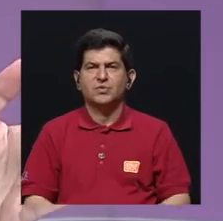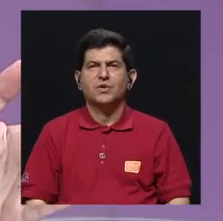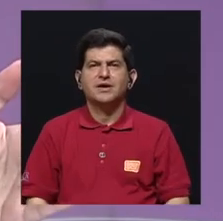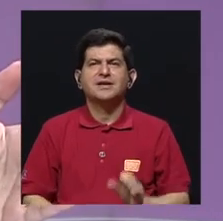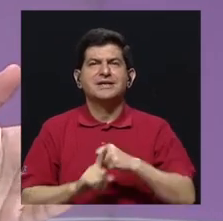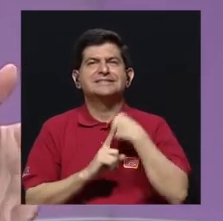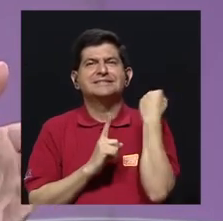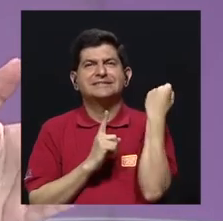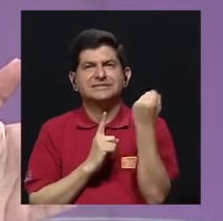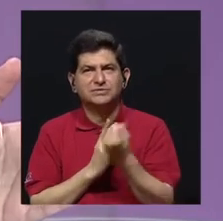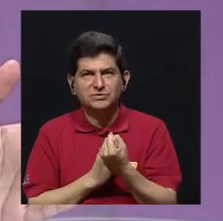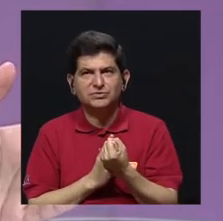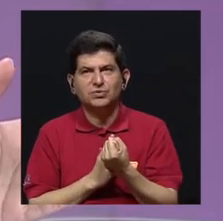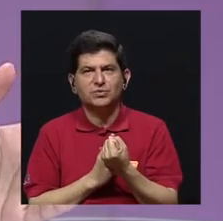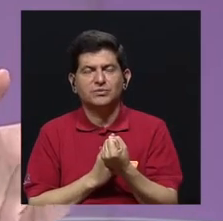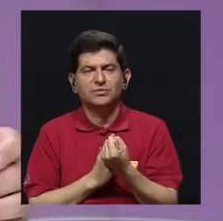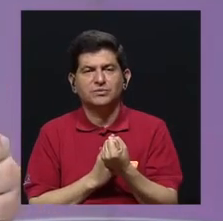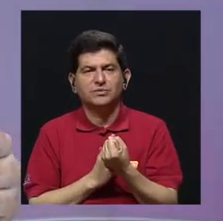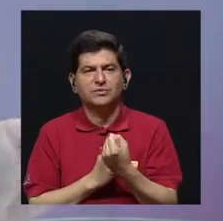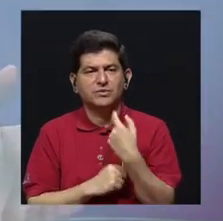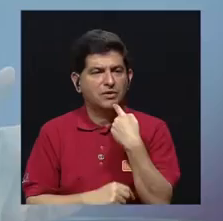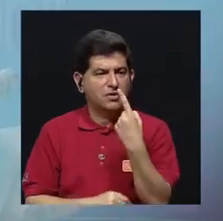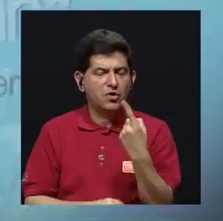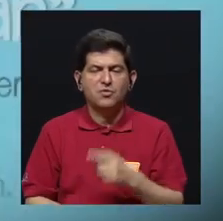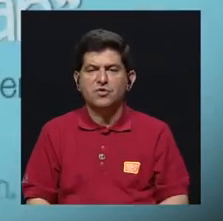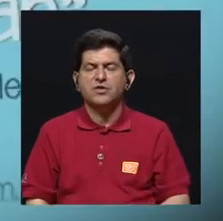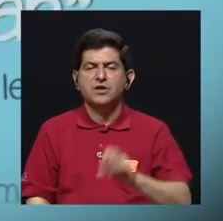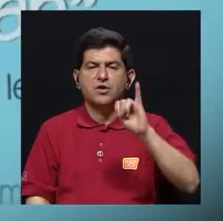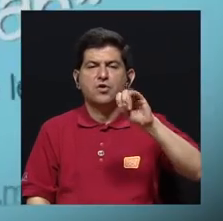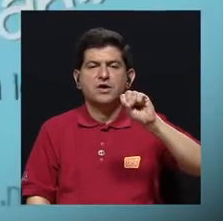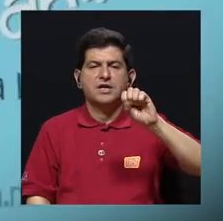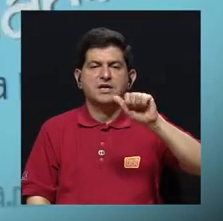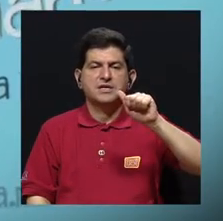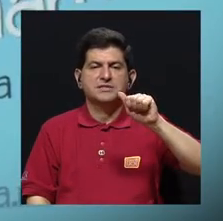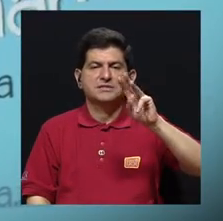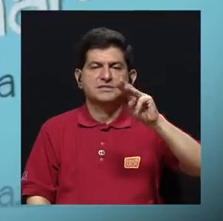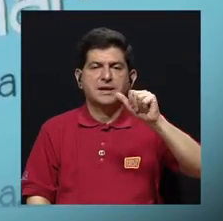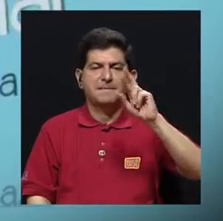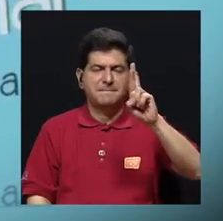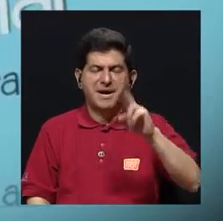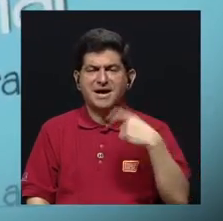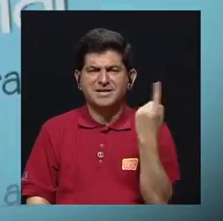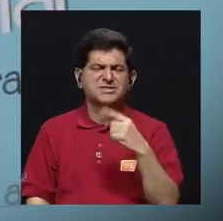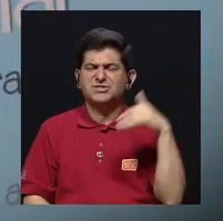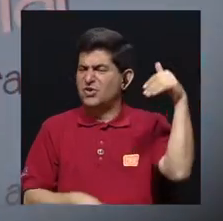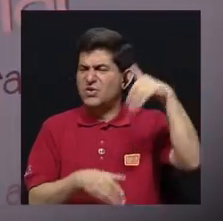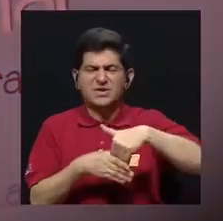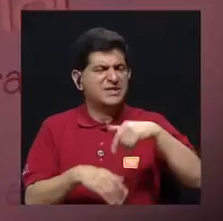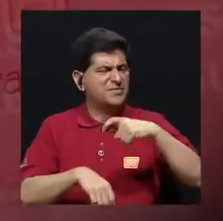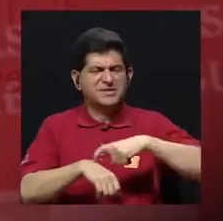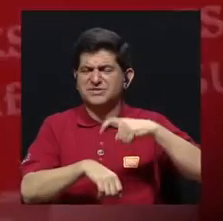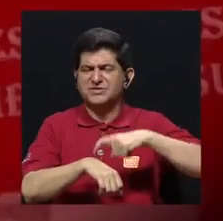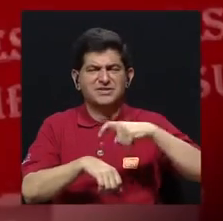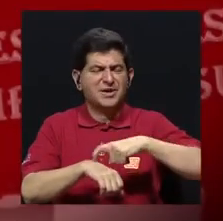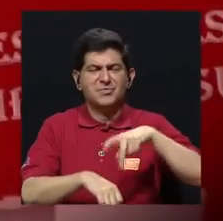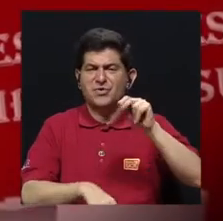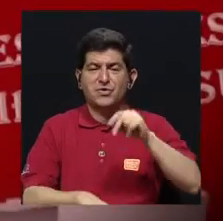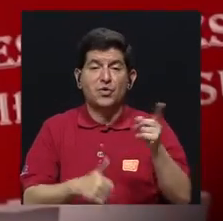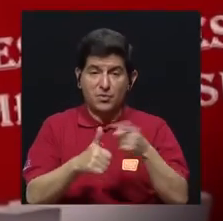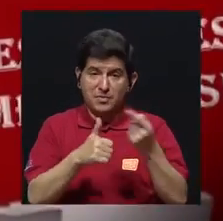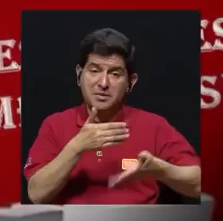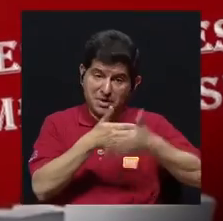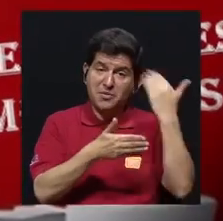era suficiente reunirnos para una intervención, porque uh-huh. eso era como lo manejábamos en un principio, ¿verdad? Queríamos dar la idea de las